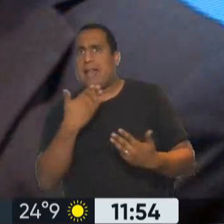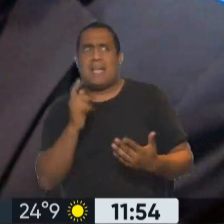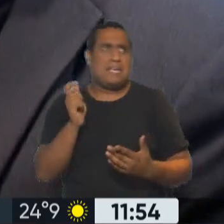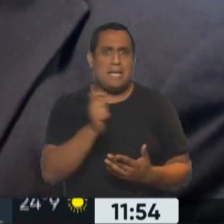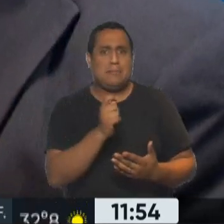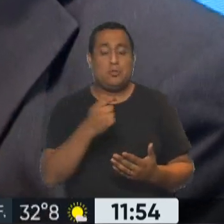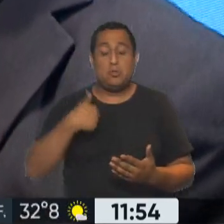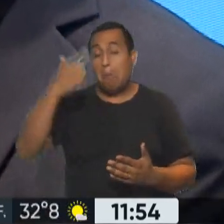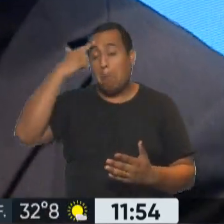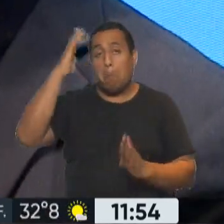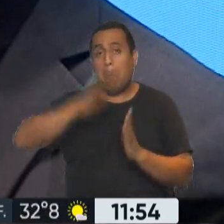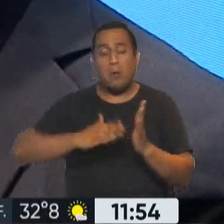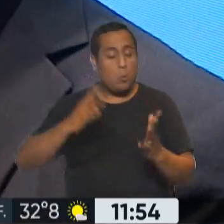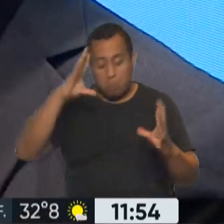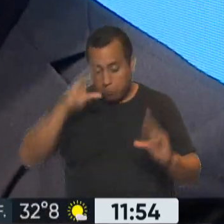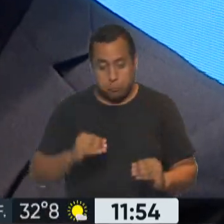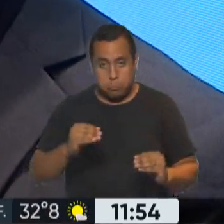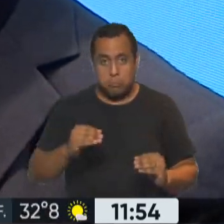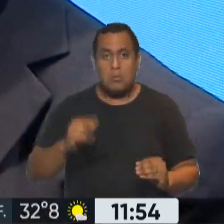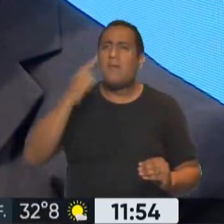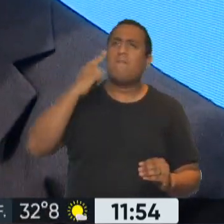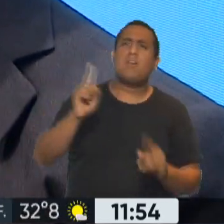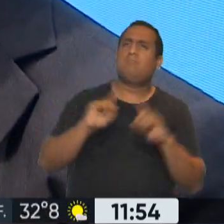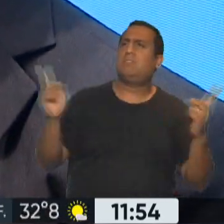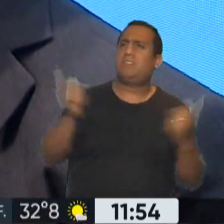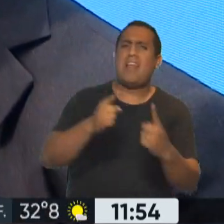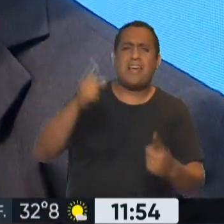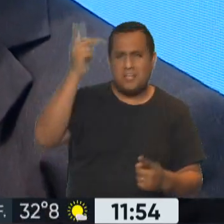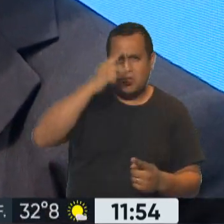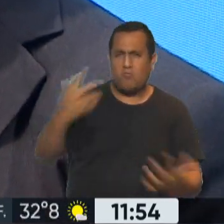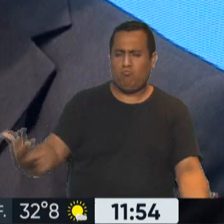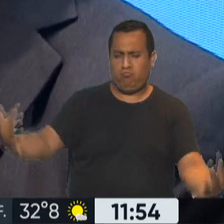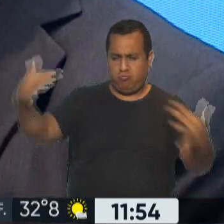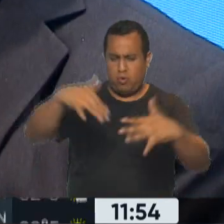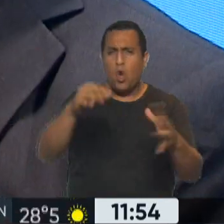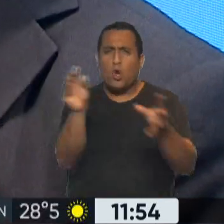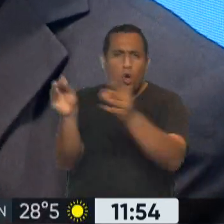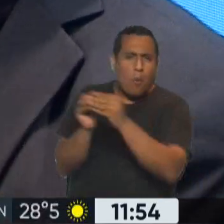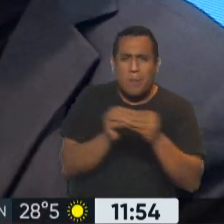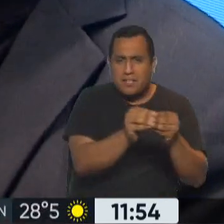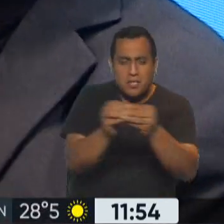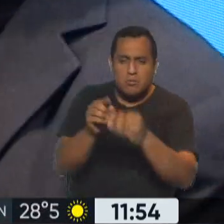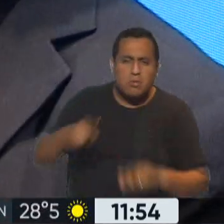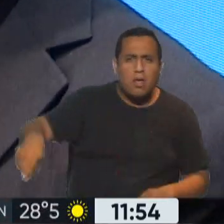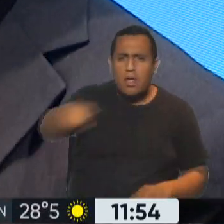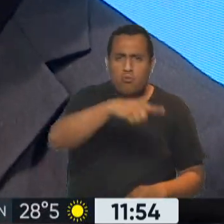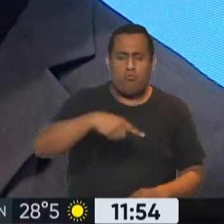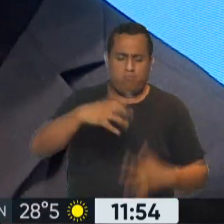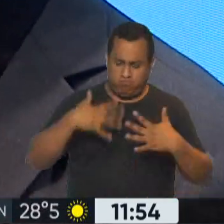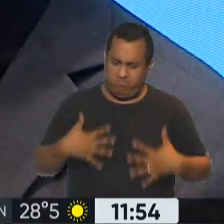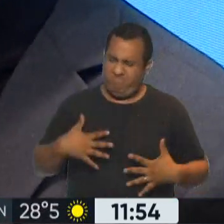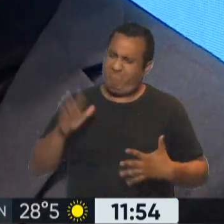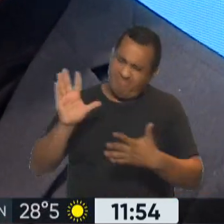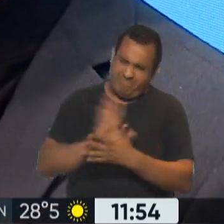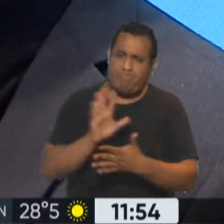vi la sala argentina del Kirchner colmada de compañeros y compañeras que le pusieron no solo el cuerpo, sino le pusieron